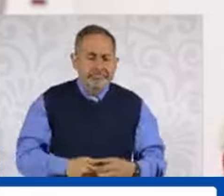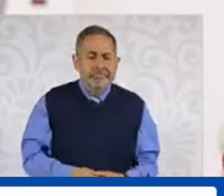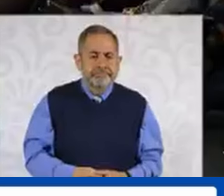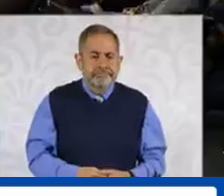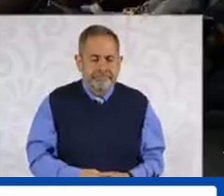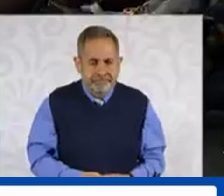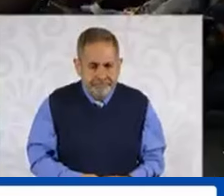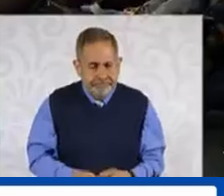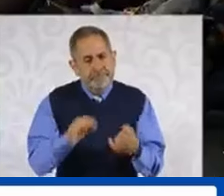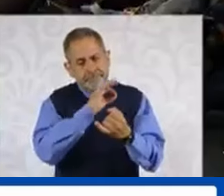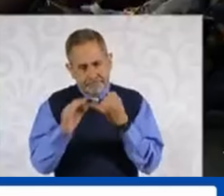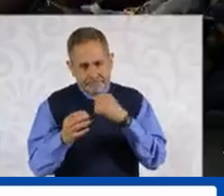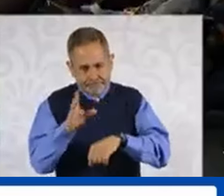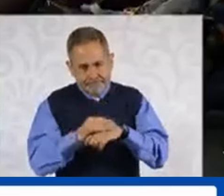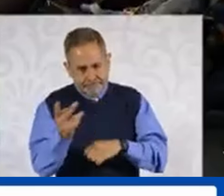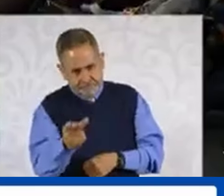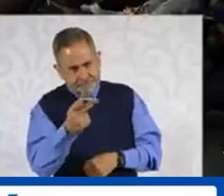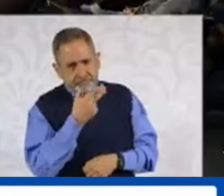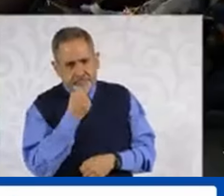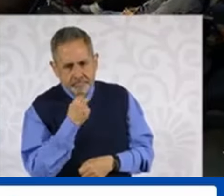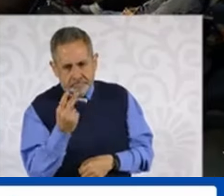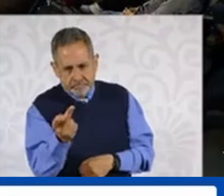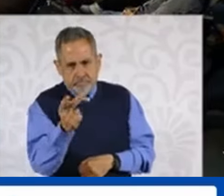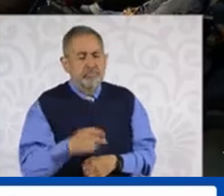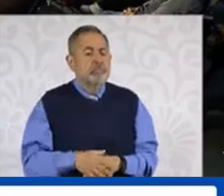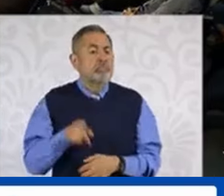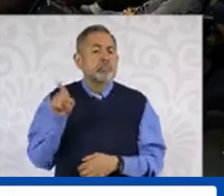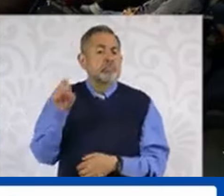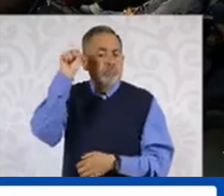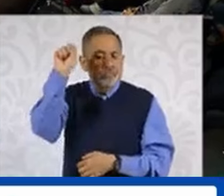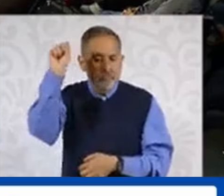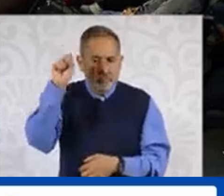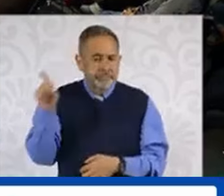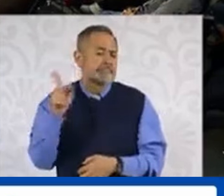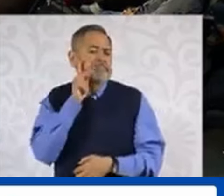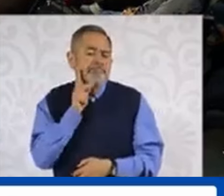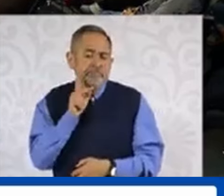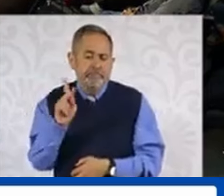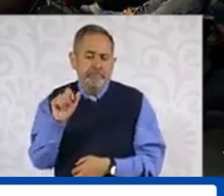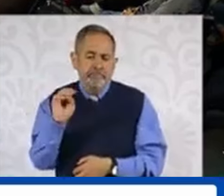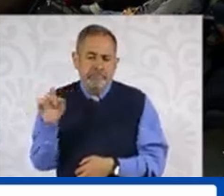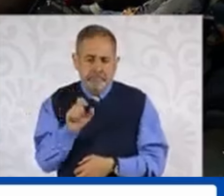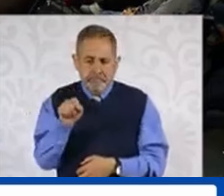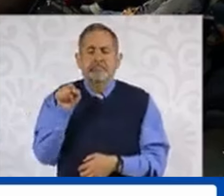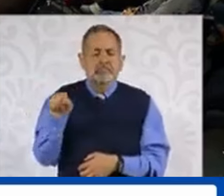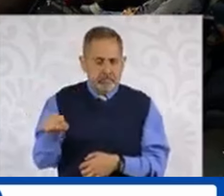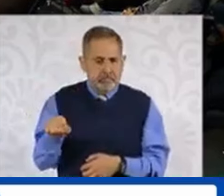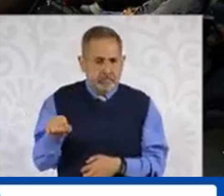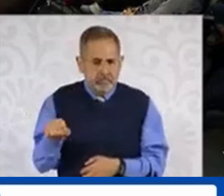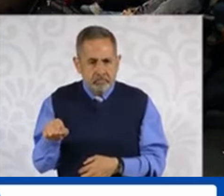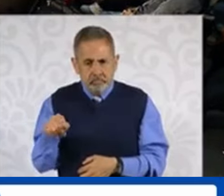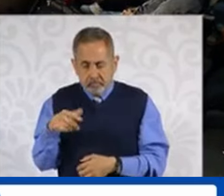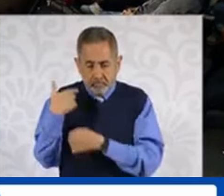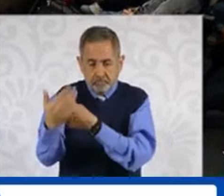En último tema, si usted me permite, en el Sindicato de Trabajadores Petroleros, tienen una puerta de